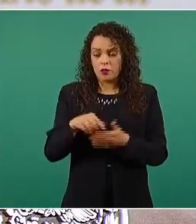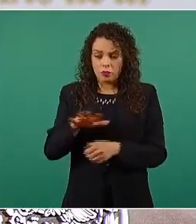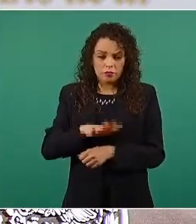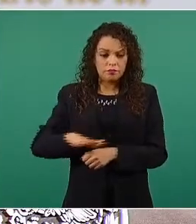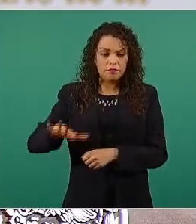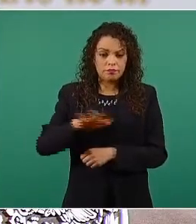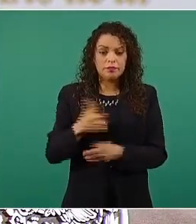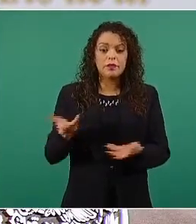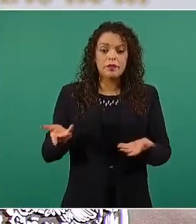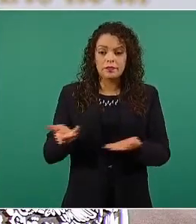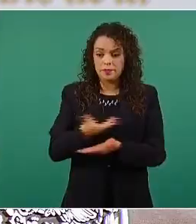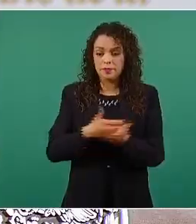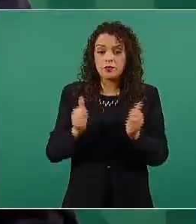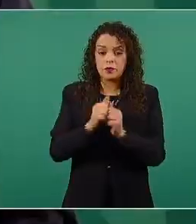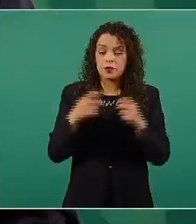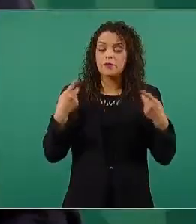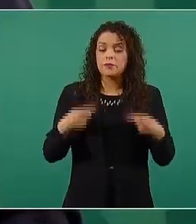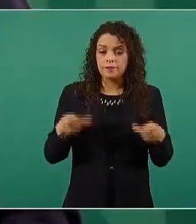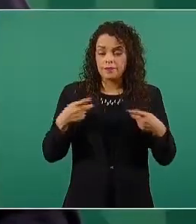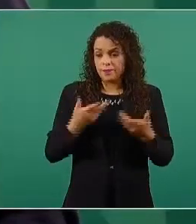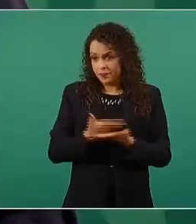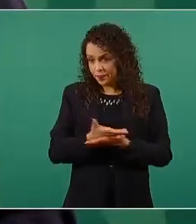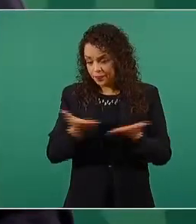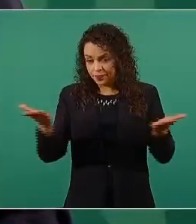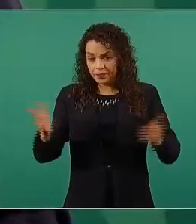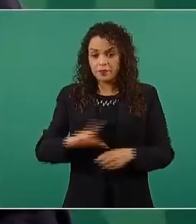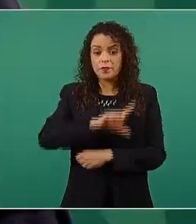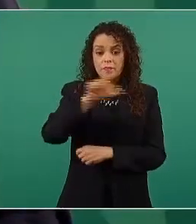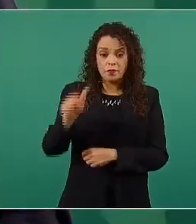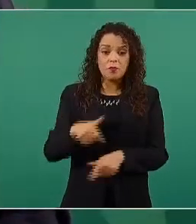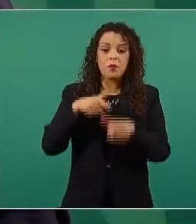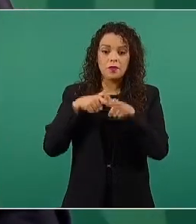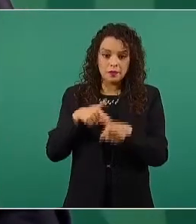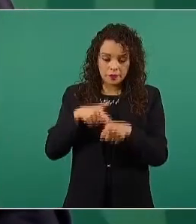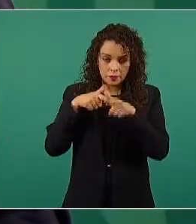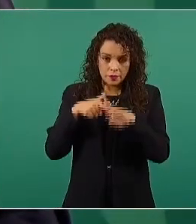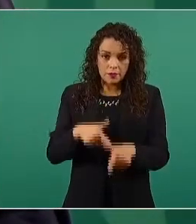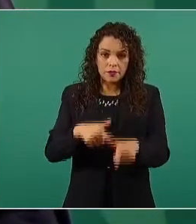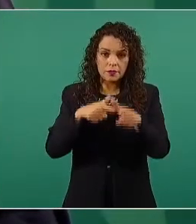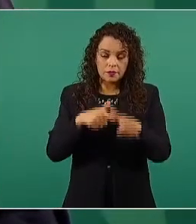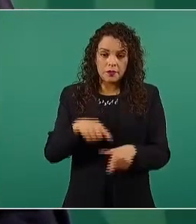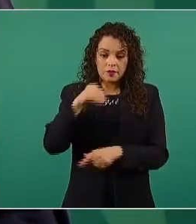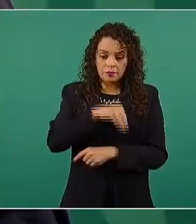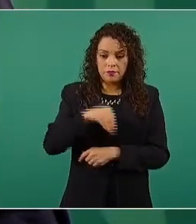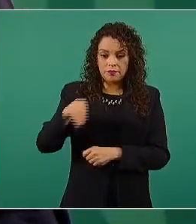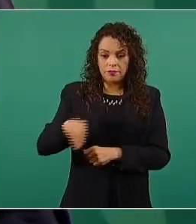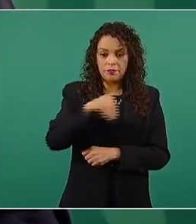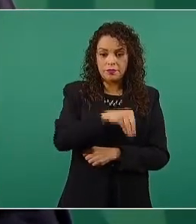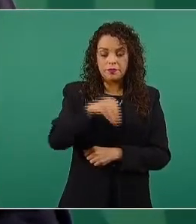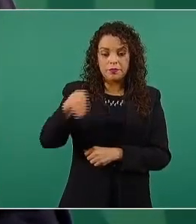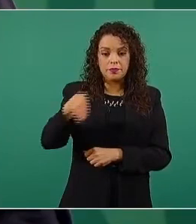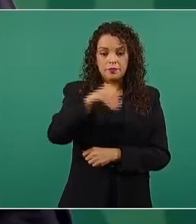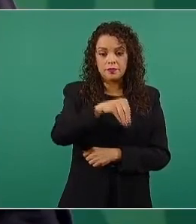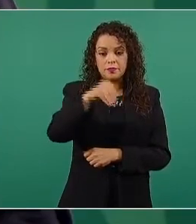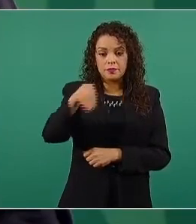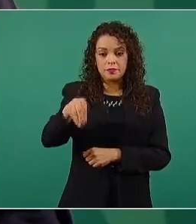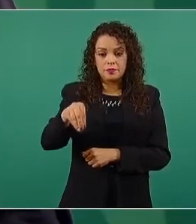pues conviviendo con la gente y luego vamos a seguir los recorridos hacia el